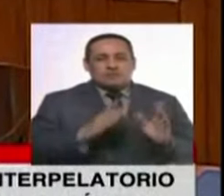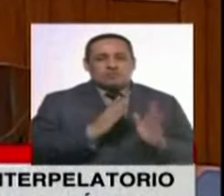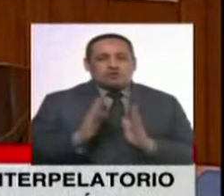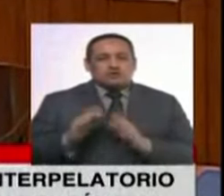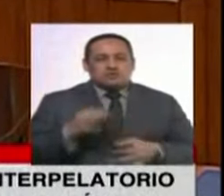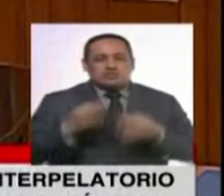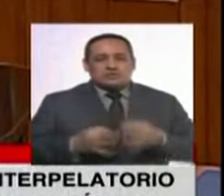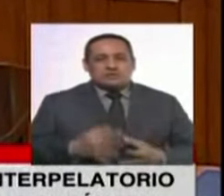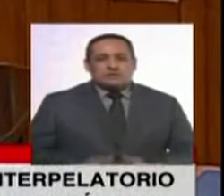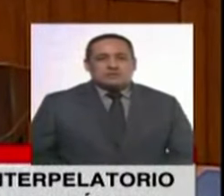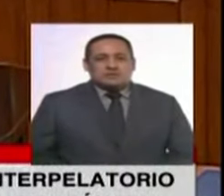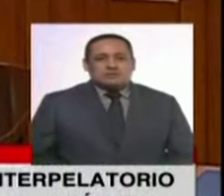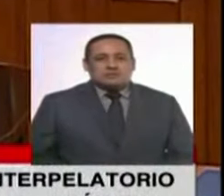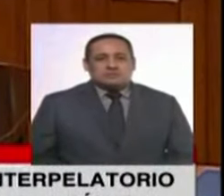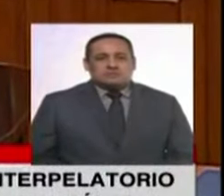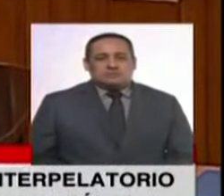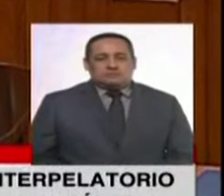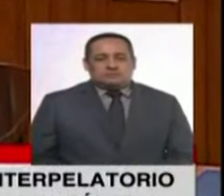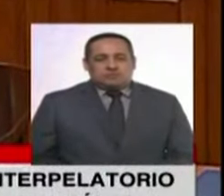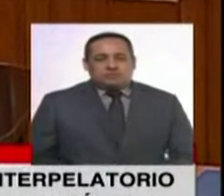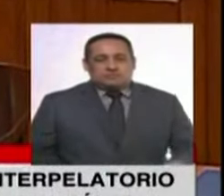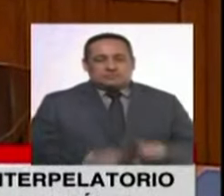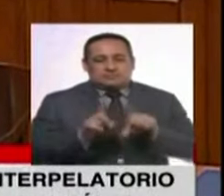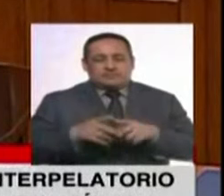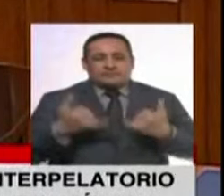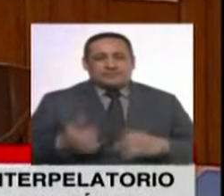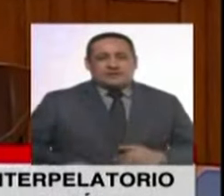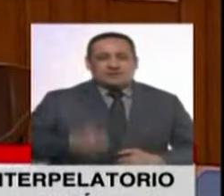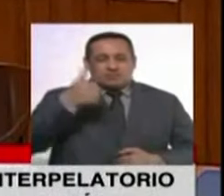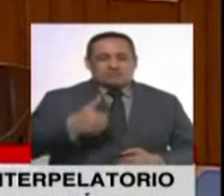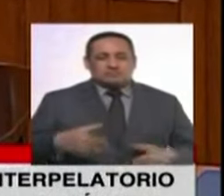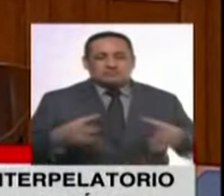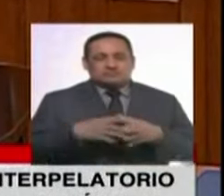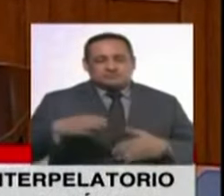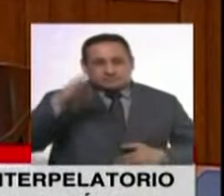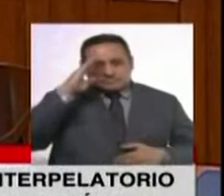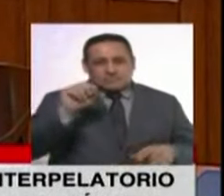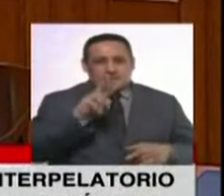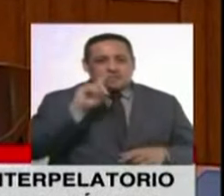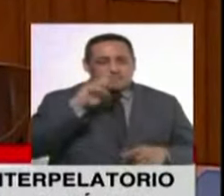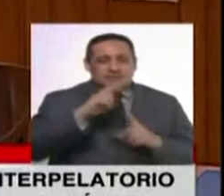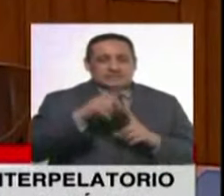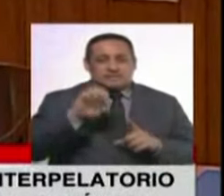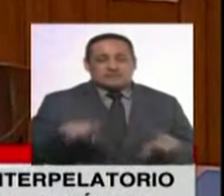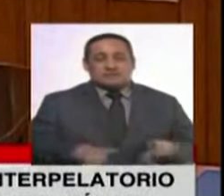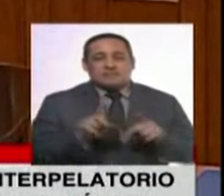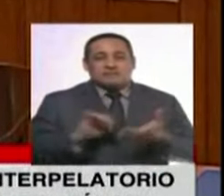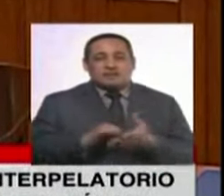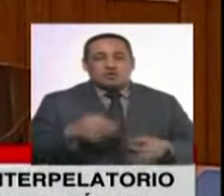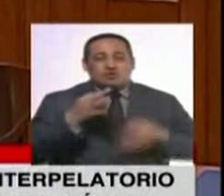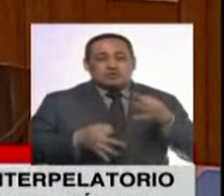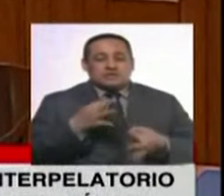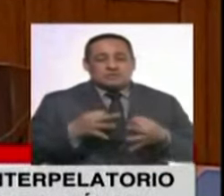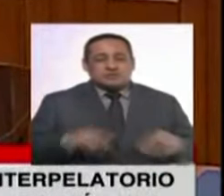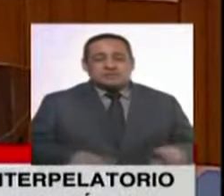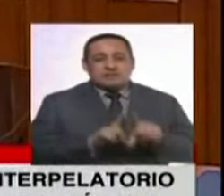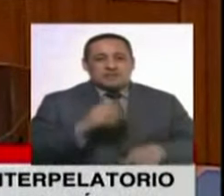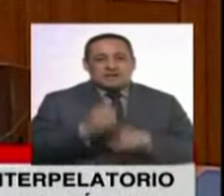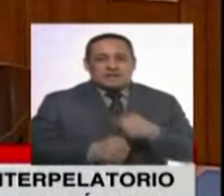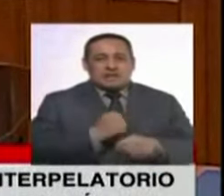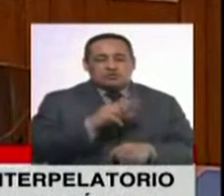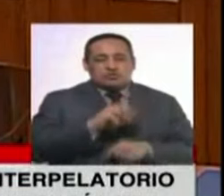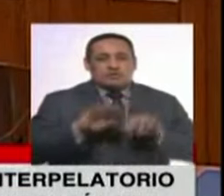judicial con relación a la actual jefe Estado Mayor general Vicente Álvarez Moreno judicialmente En el